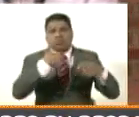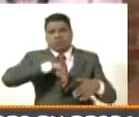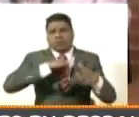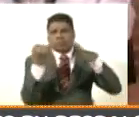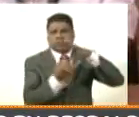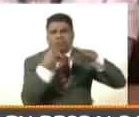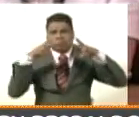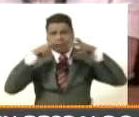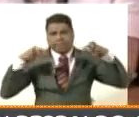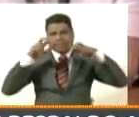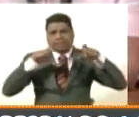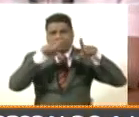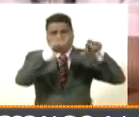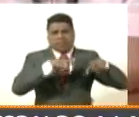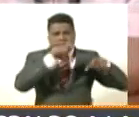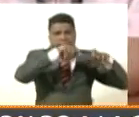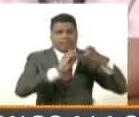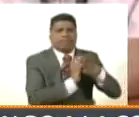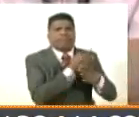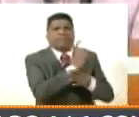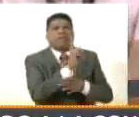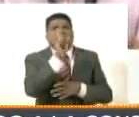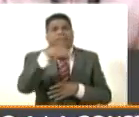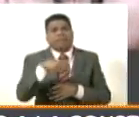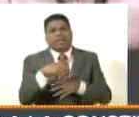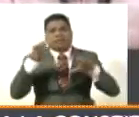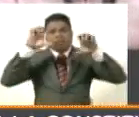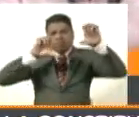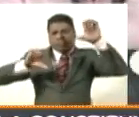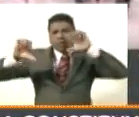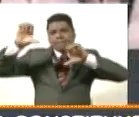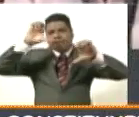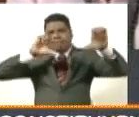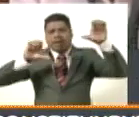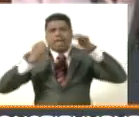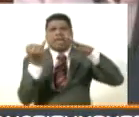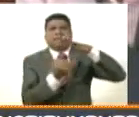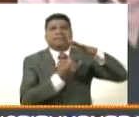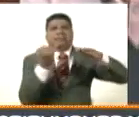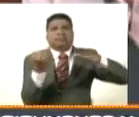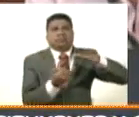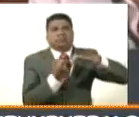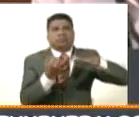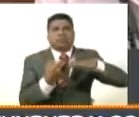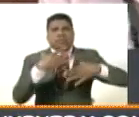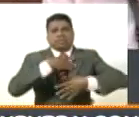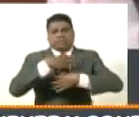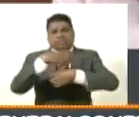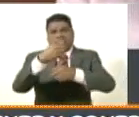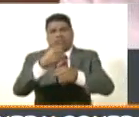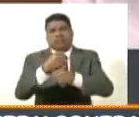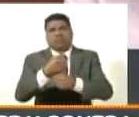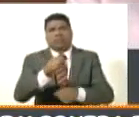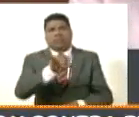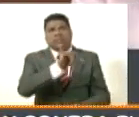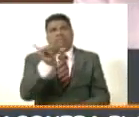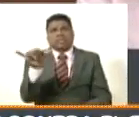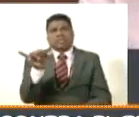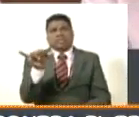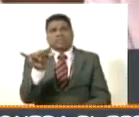de Investigaciones Agrícolas y en los laboratorios también del Instituto Nacional de Salud y